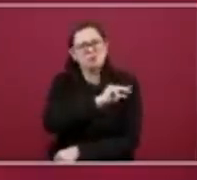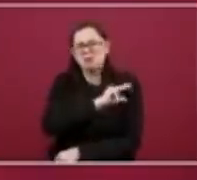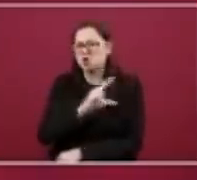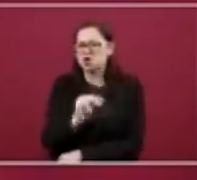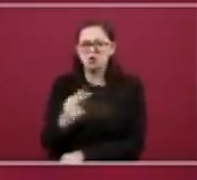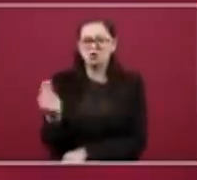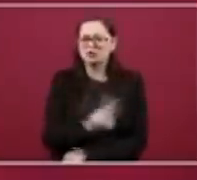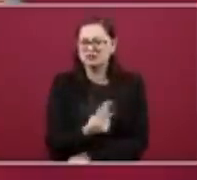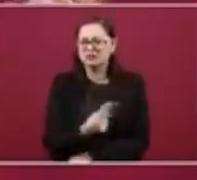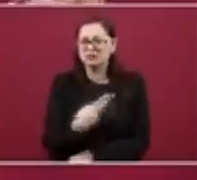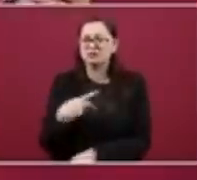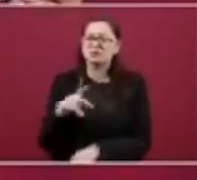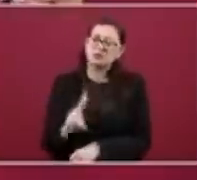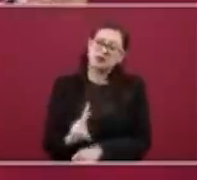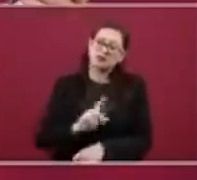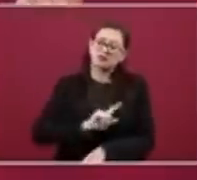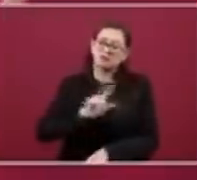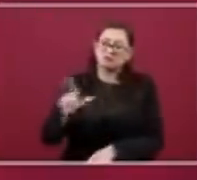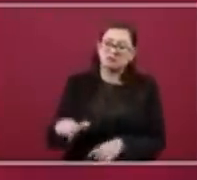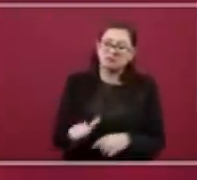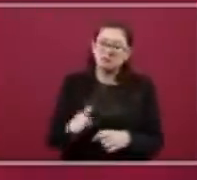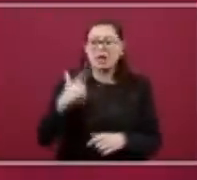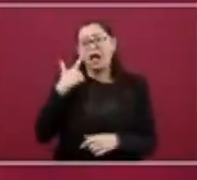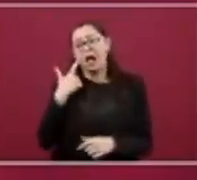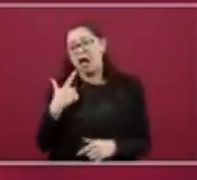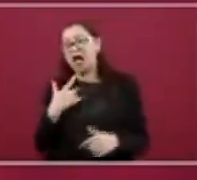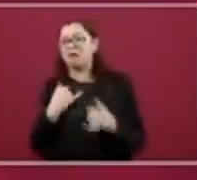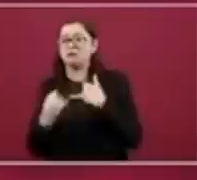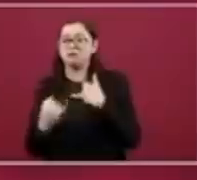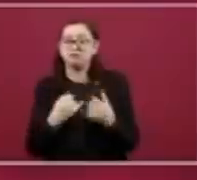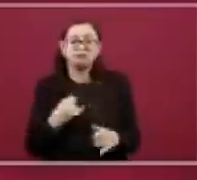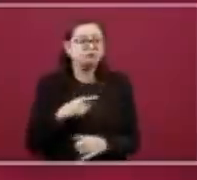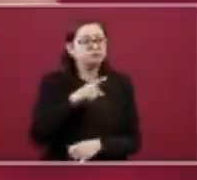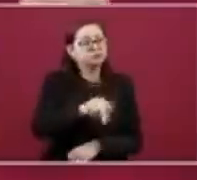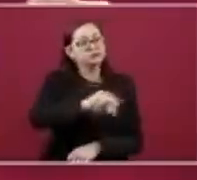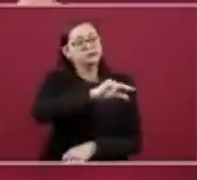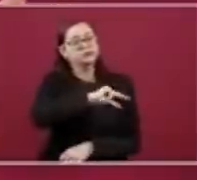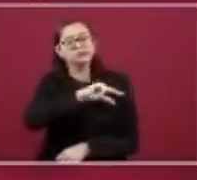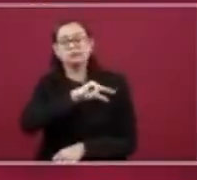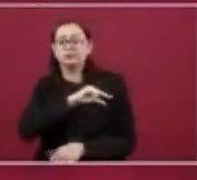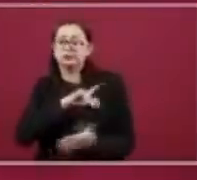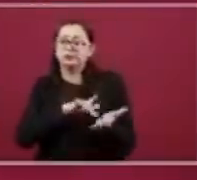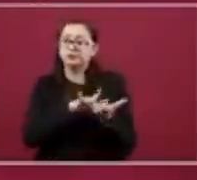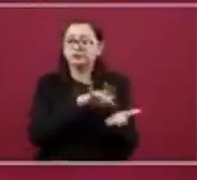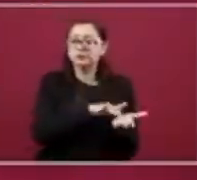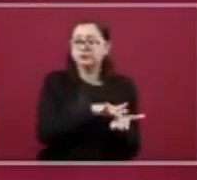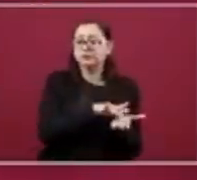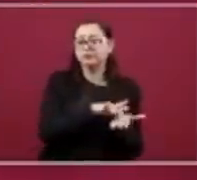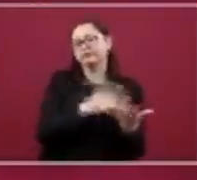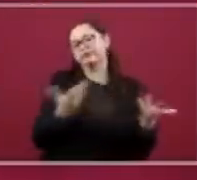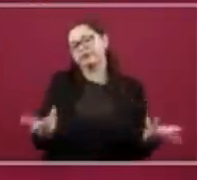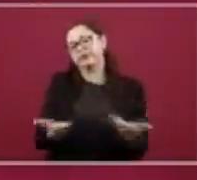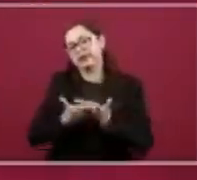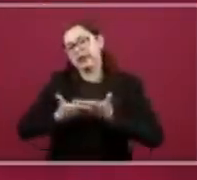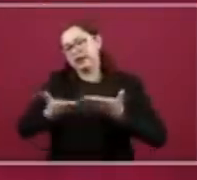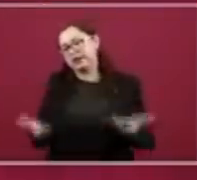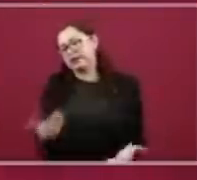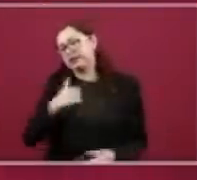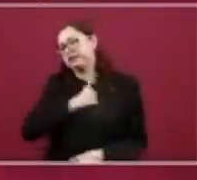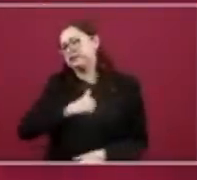pero como apostaron a la privatización, pues ahora estamos en esta situación